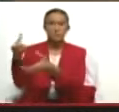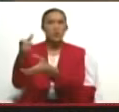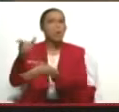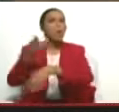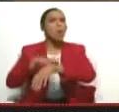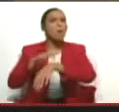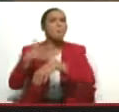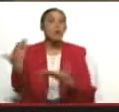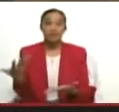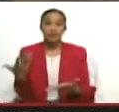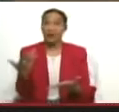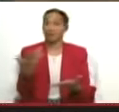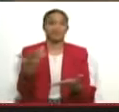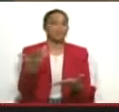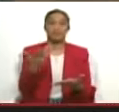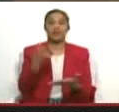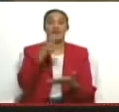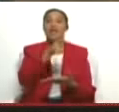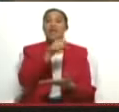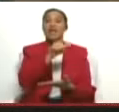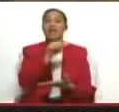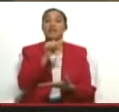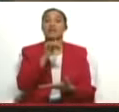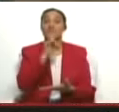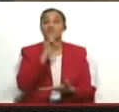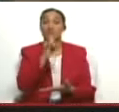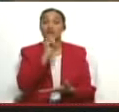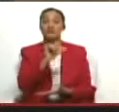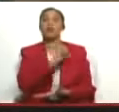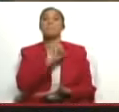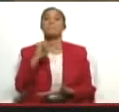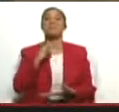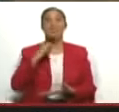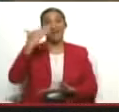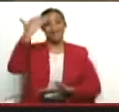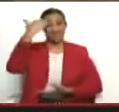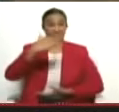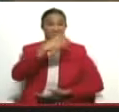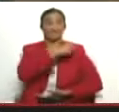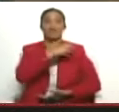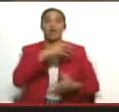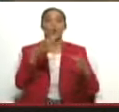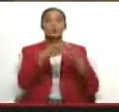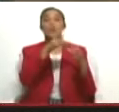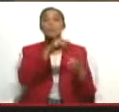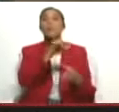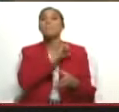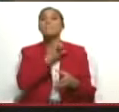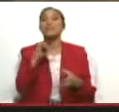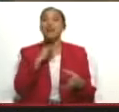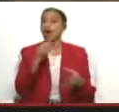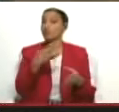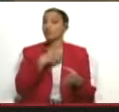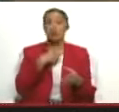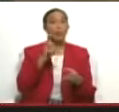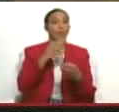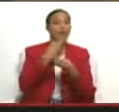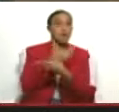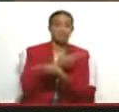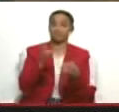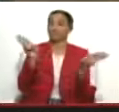acceso público y menos de una ong y que ha sido compartida con una potencia extranjera